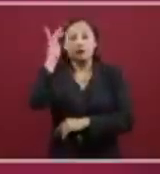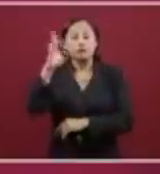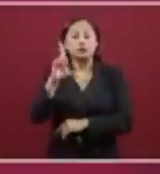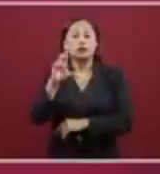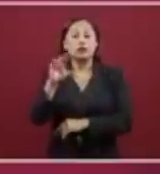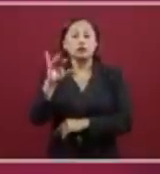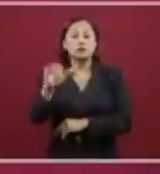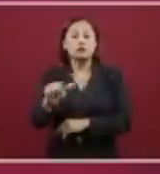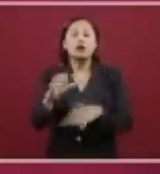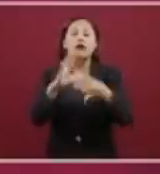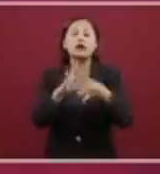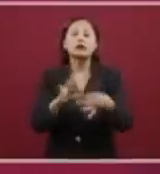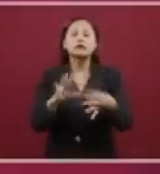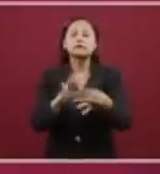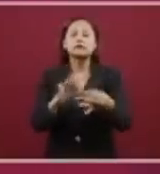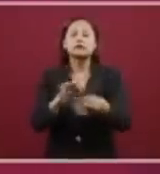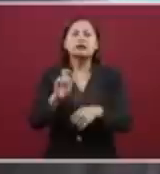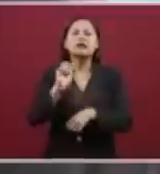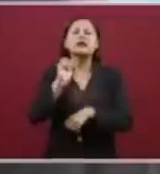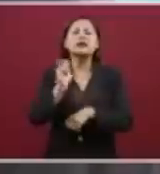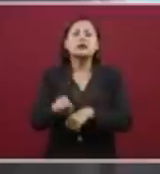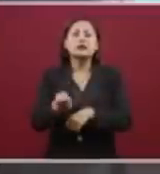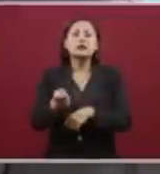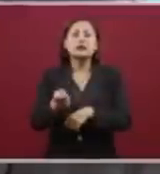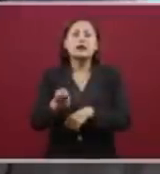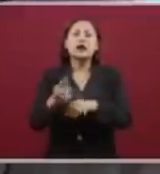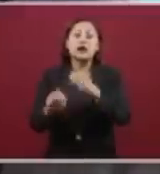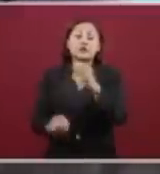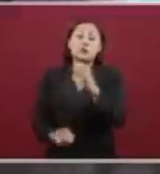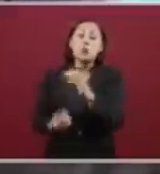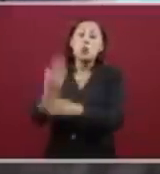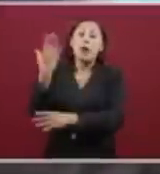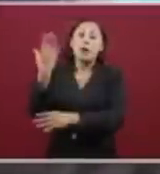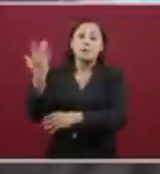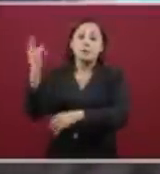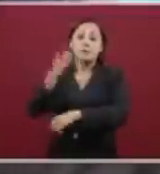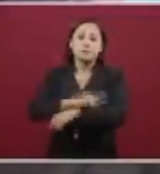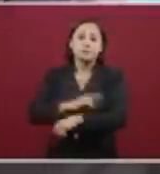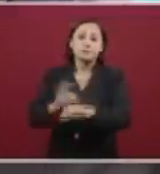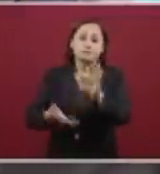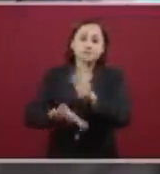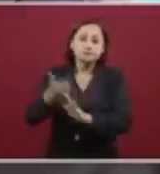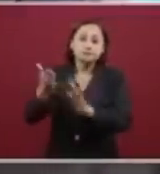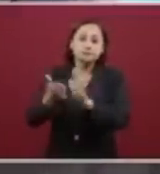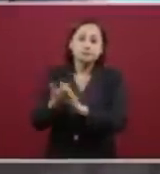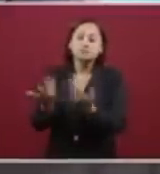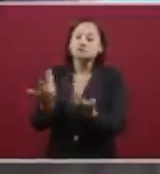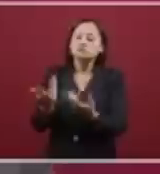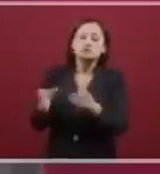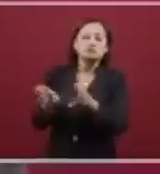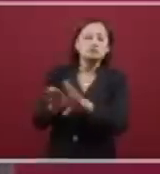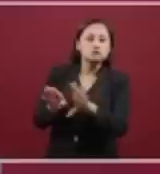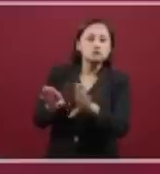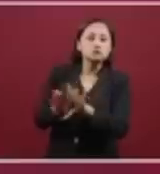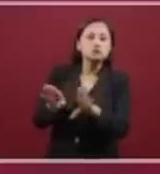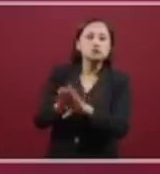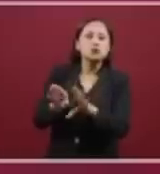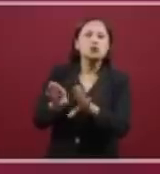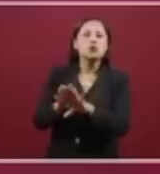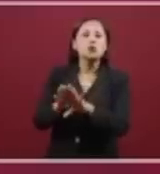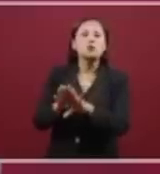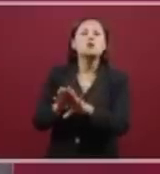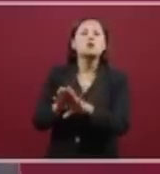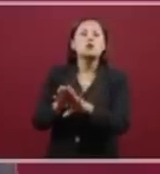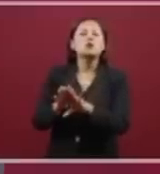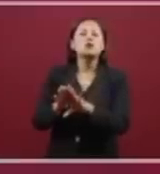al problema de la saturación del aeropuerto y nos referimos al uso de toluca a la remodelación ahí